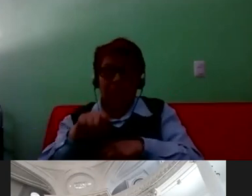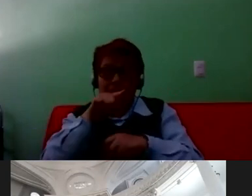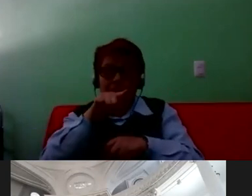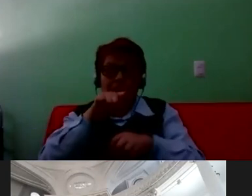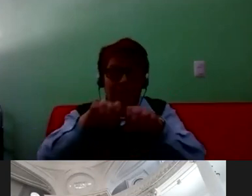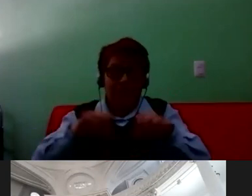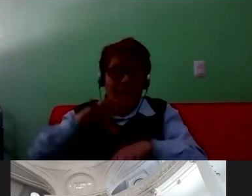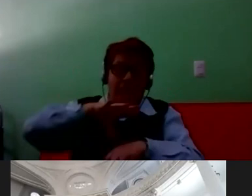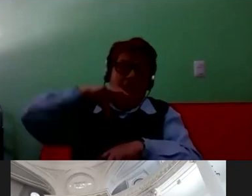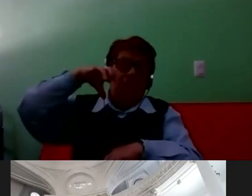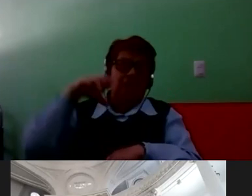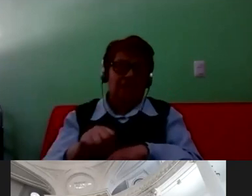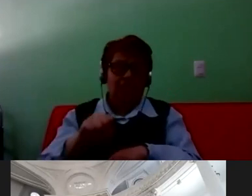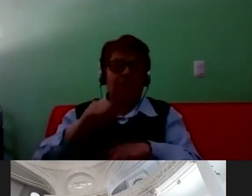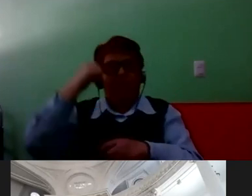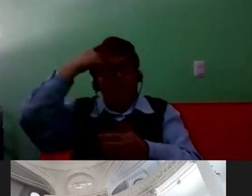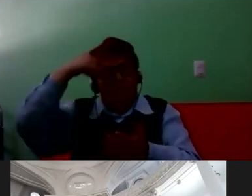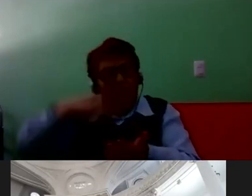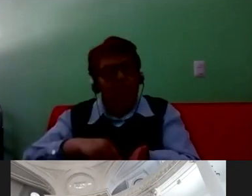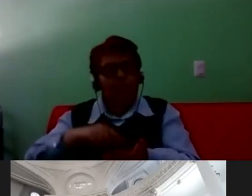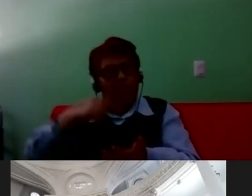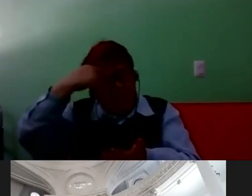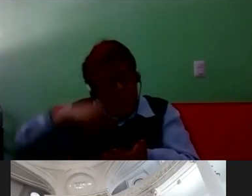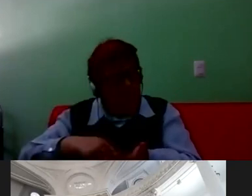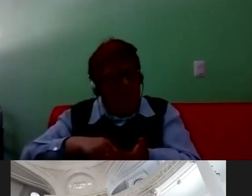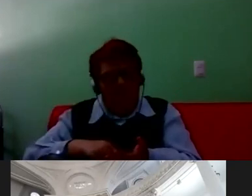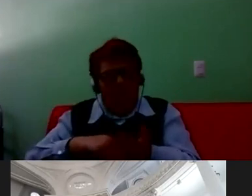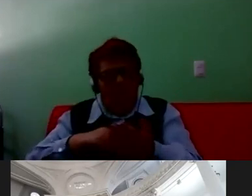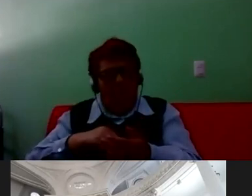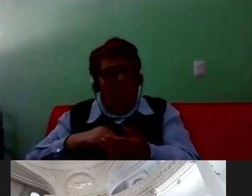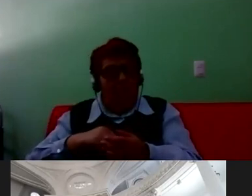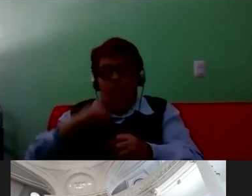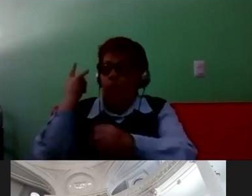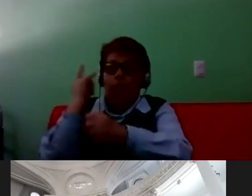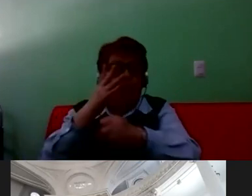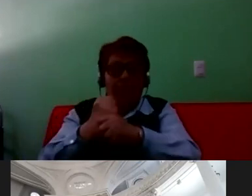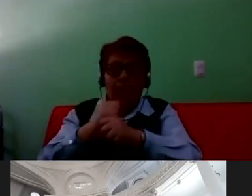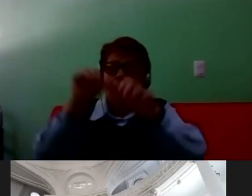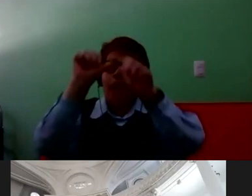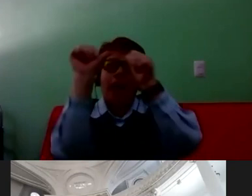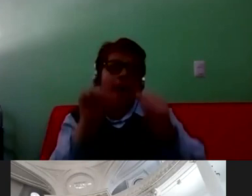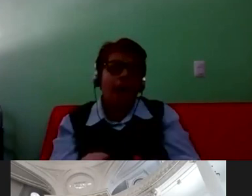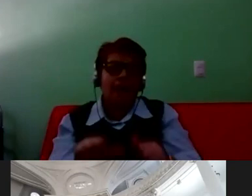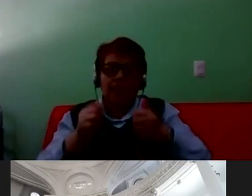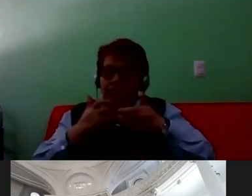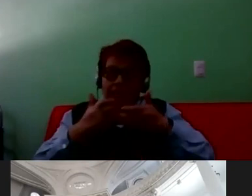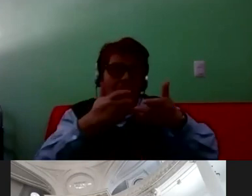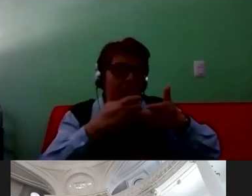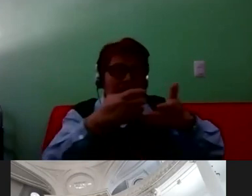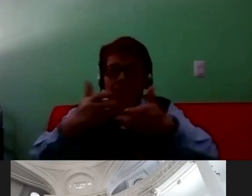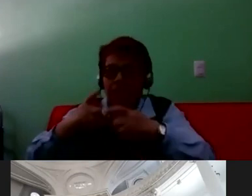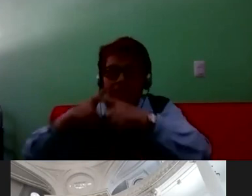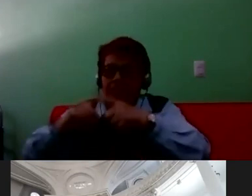tu esfuerzo. Y yo creo que es totalmente inédito porque el arte a nivel de calle en todas las disciplinas,